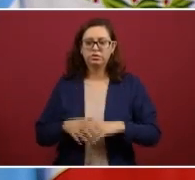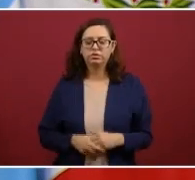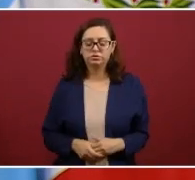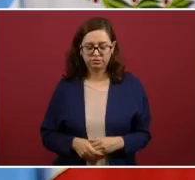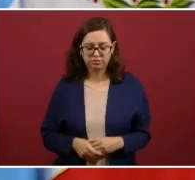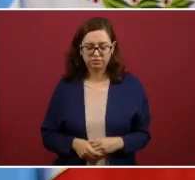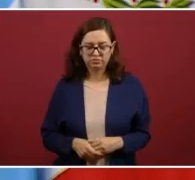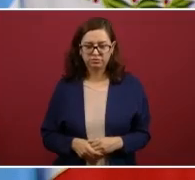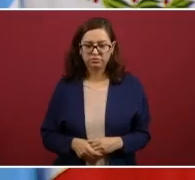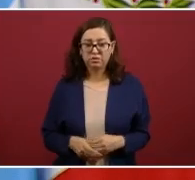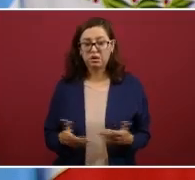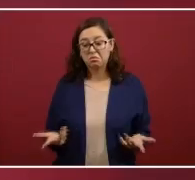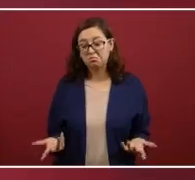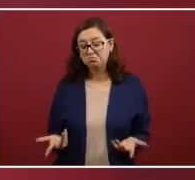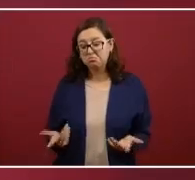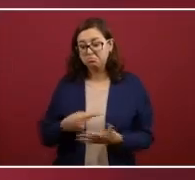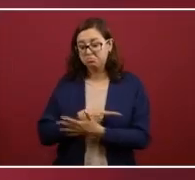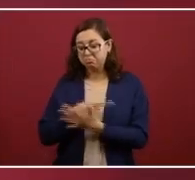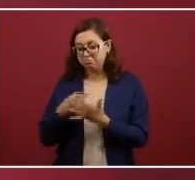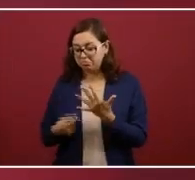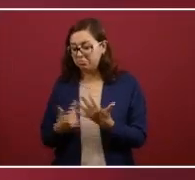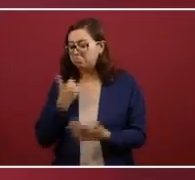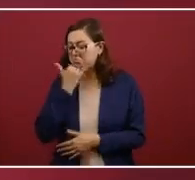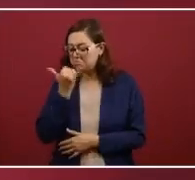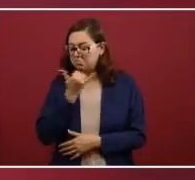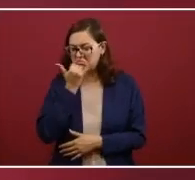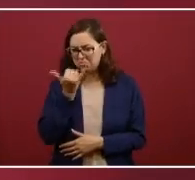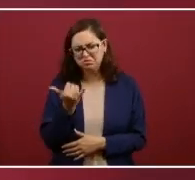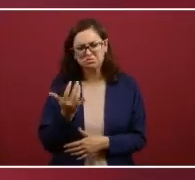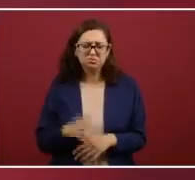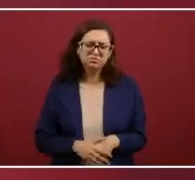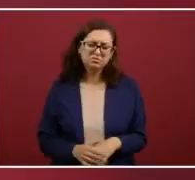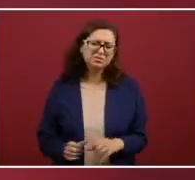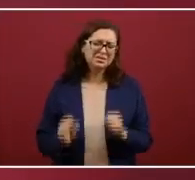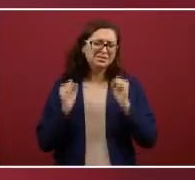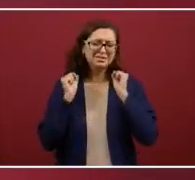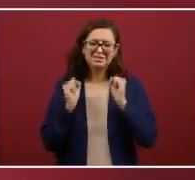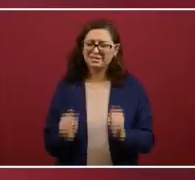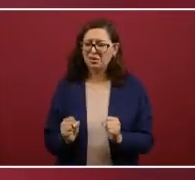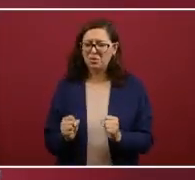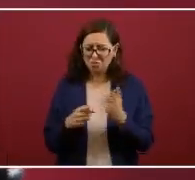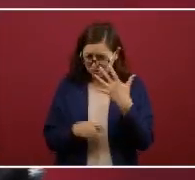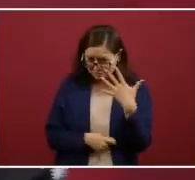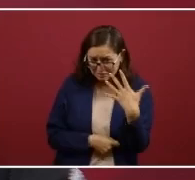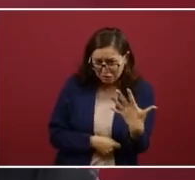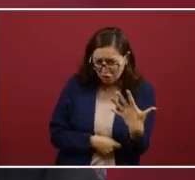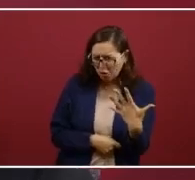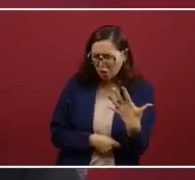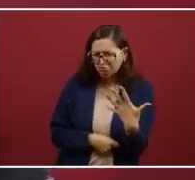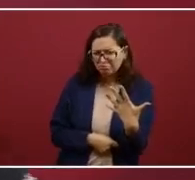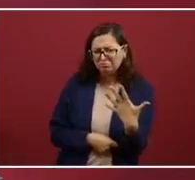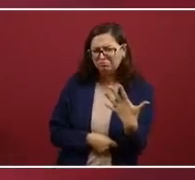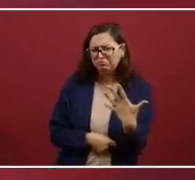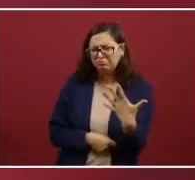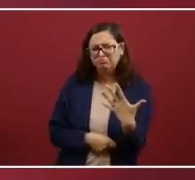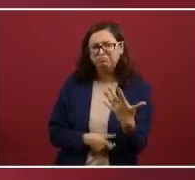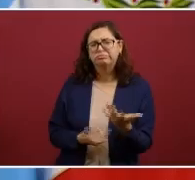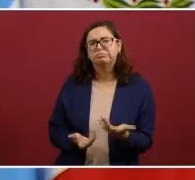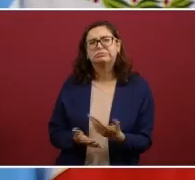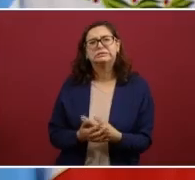Acerca de los errores que los hemos cometido, seguramente son tantos nuestros